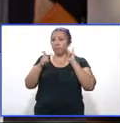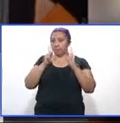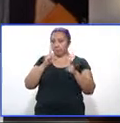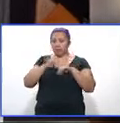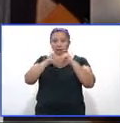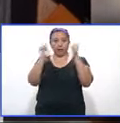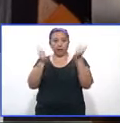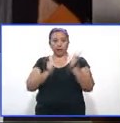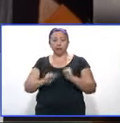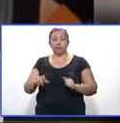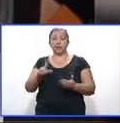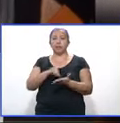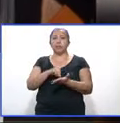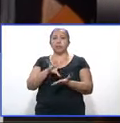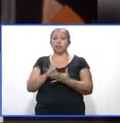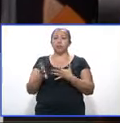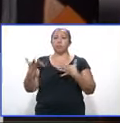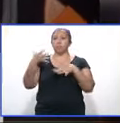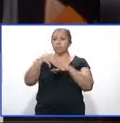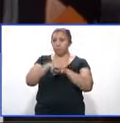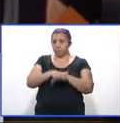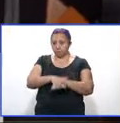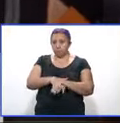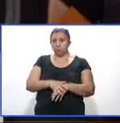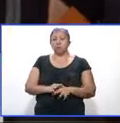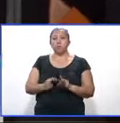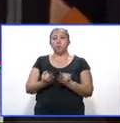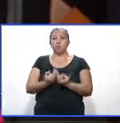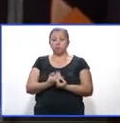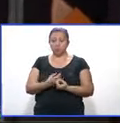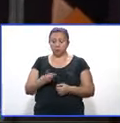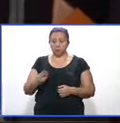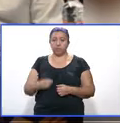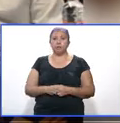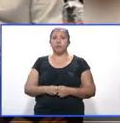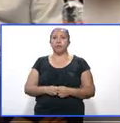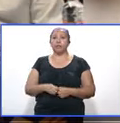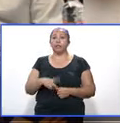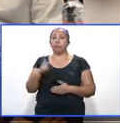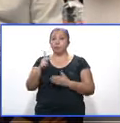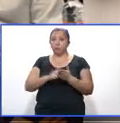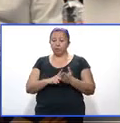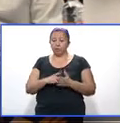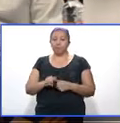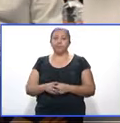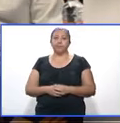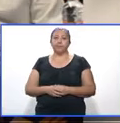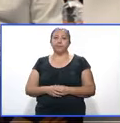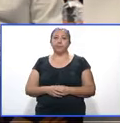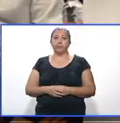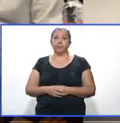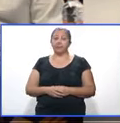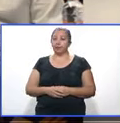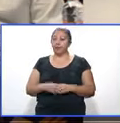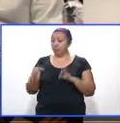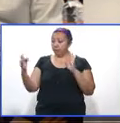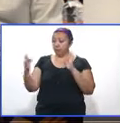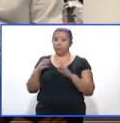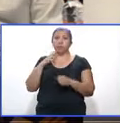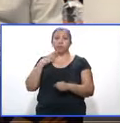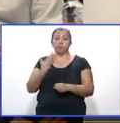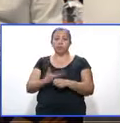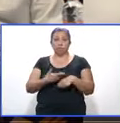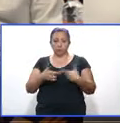Arte, Discapacidad e Inclusión, los caminos y las encrucijadas del programa de la FILEI. Ante la responsable del